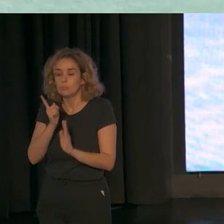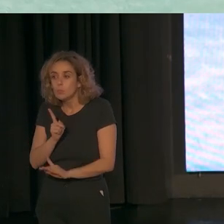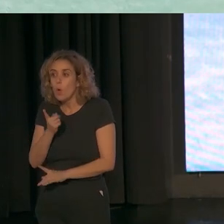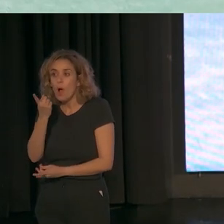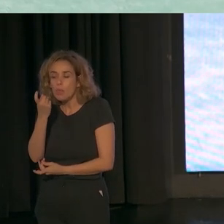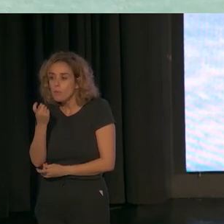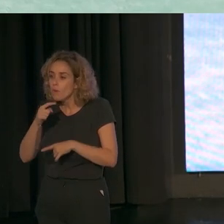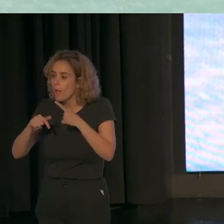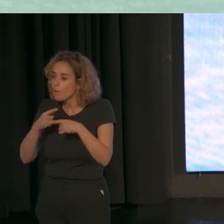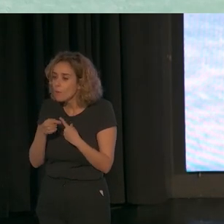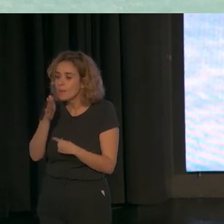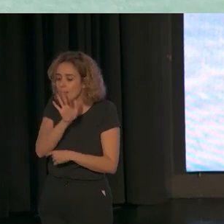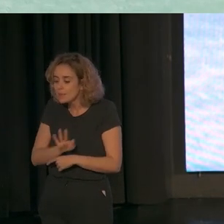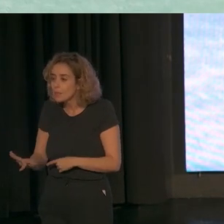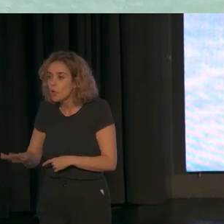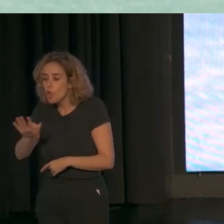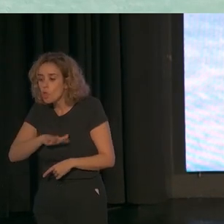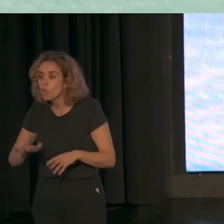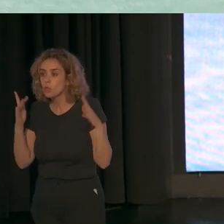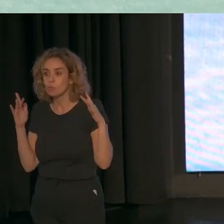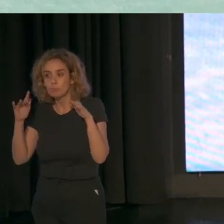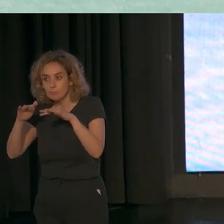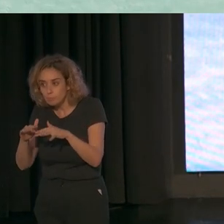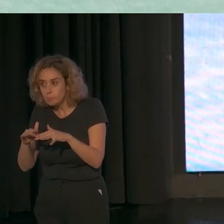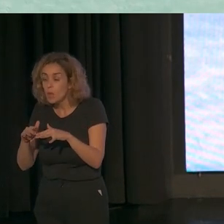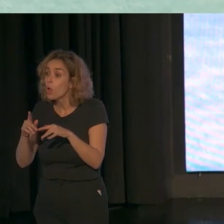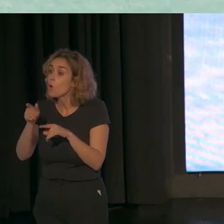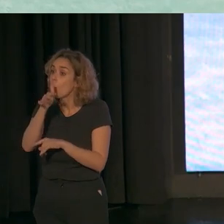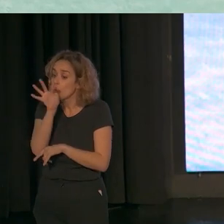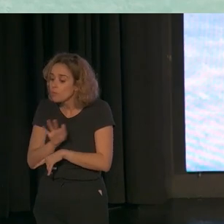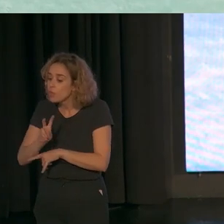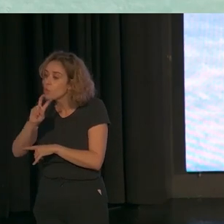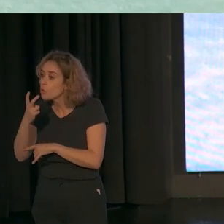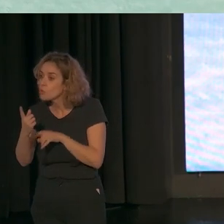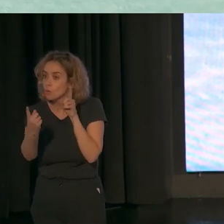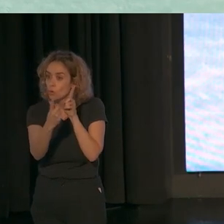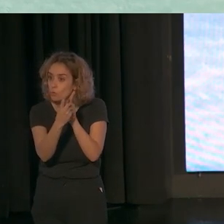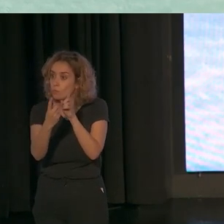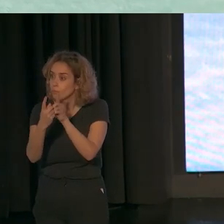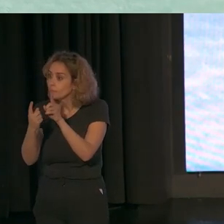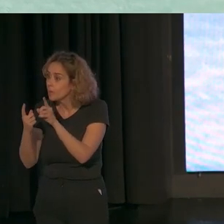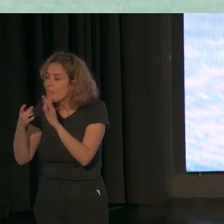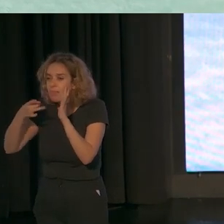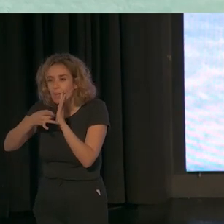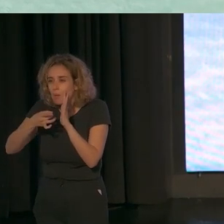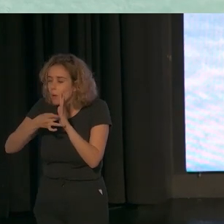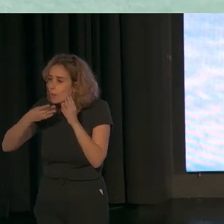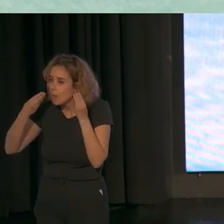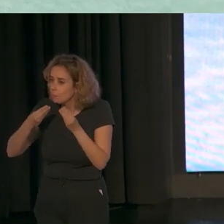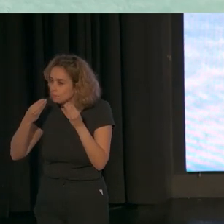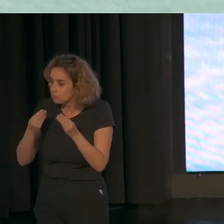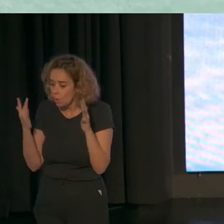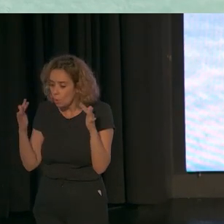que las familias y los niños tengan sitios de encuentro con otros niños que sean eh de calidad y